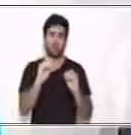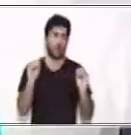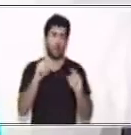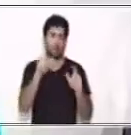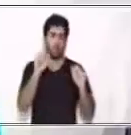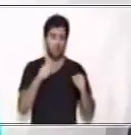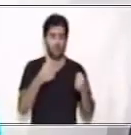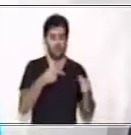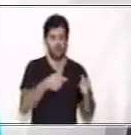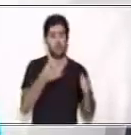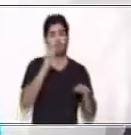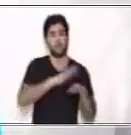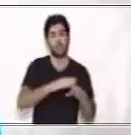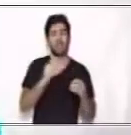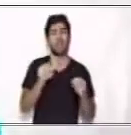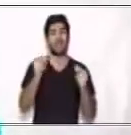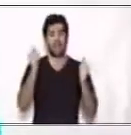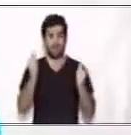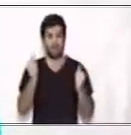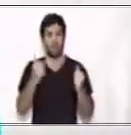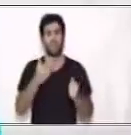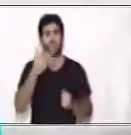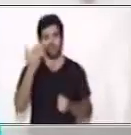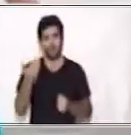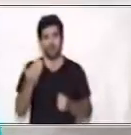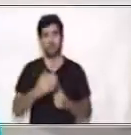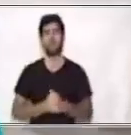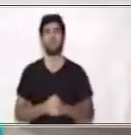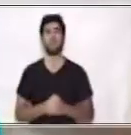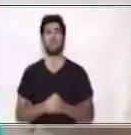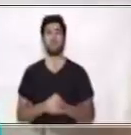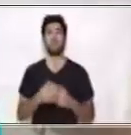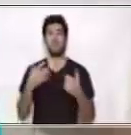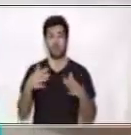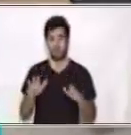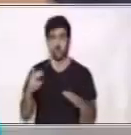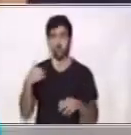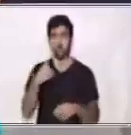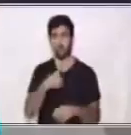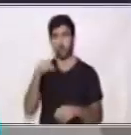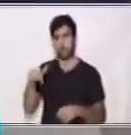más rápida y efectiva. Entonces, ¿qué es lo primero que debemos de hacer?